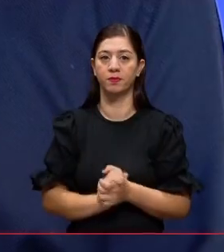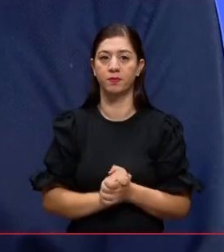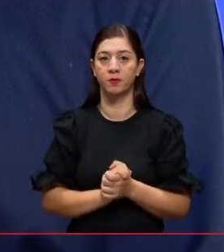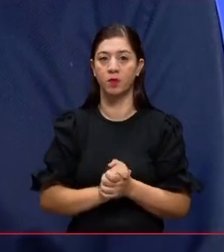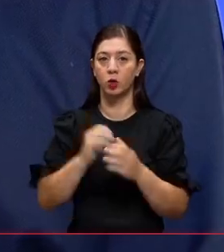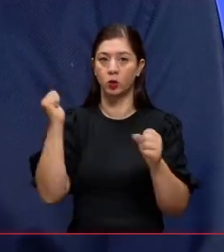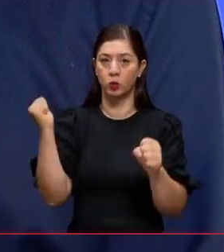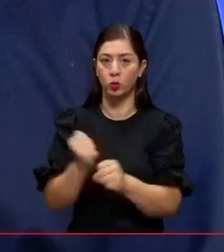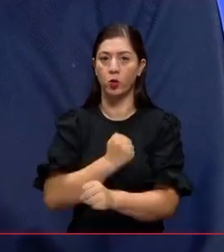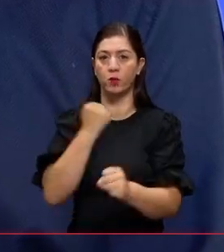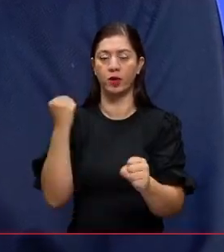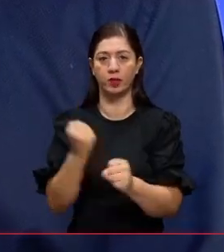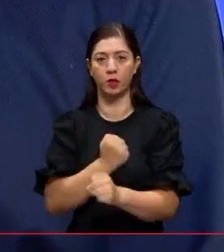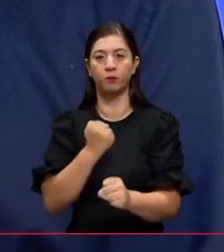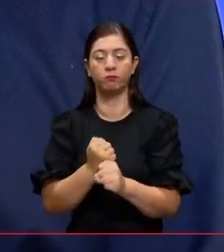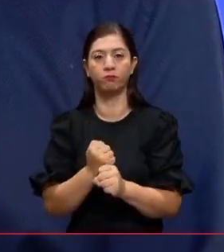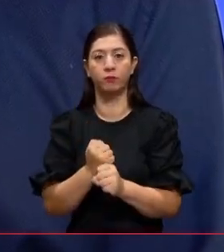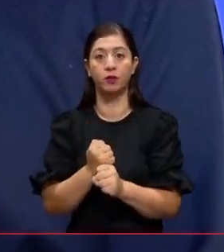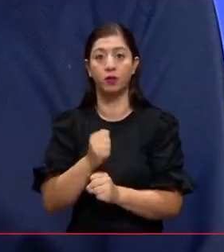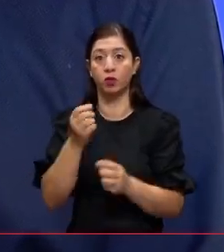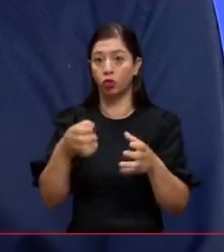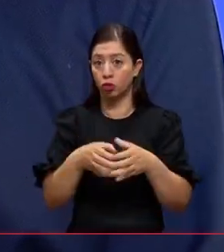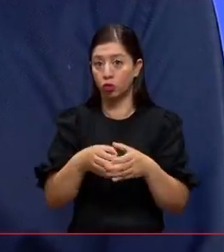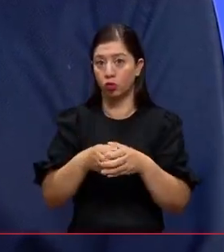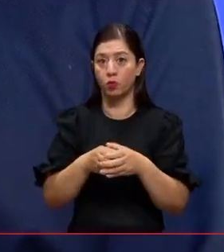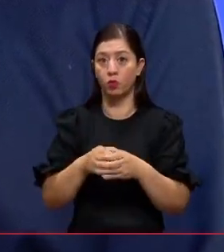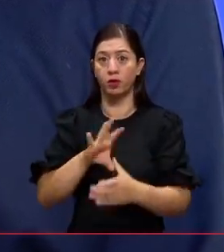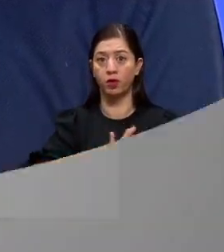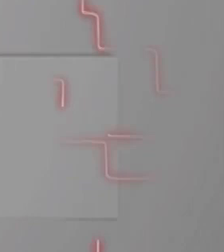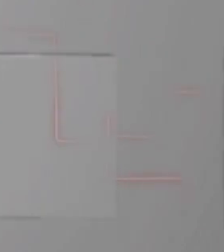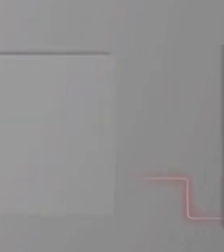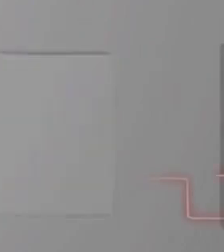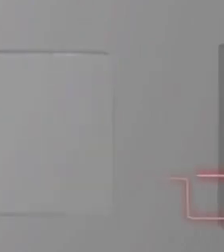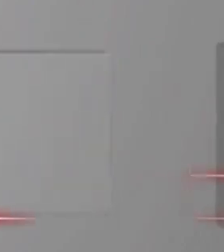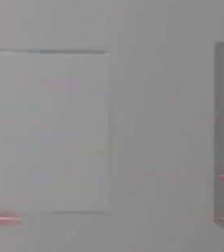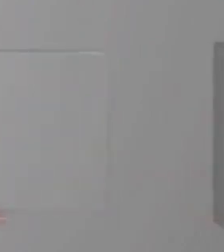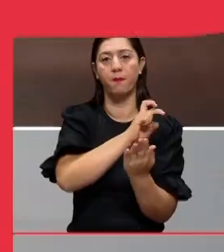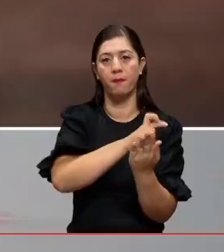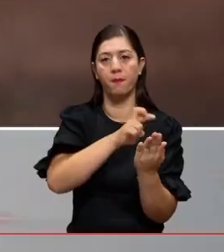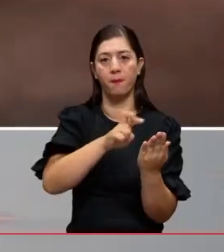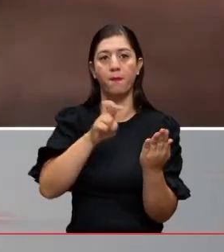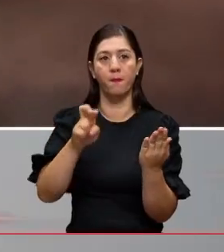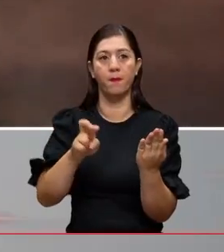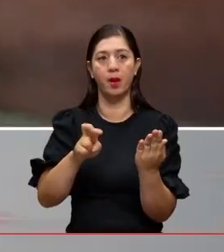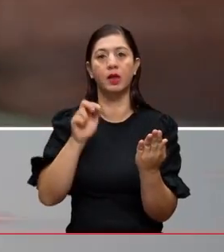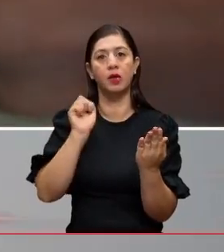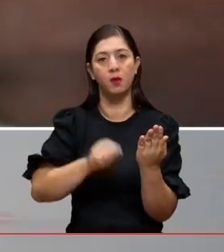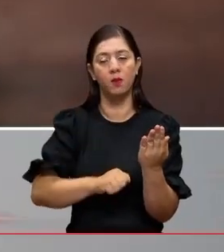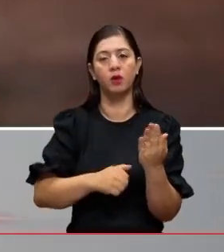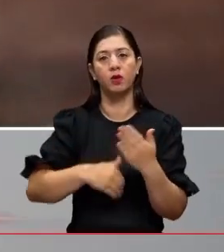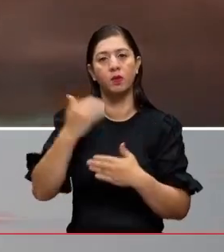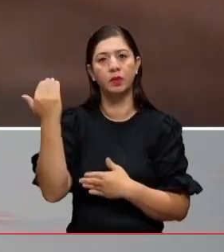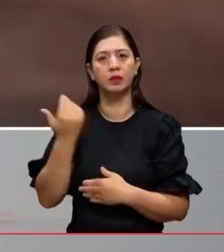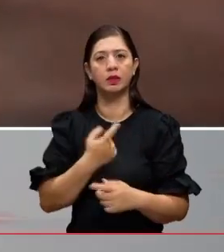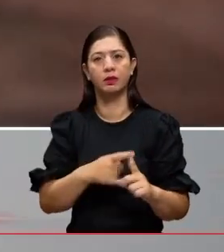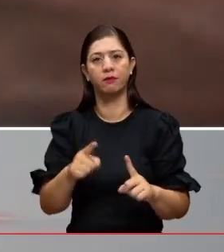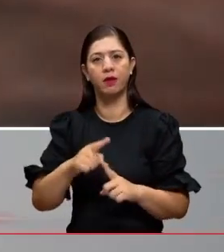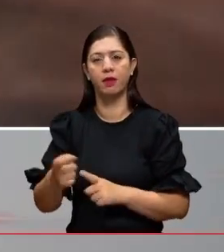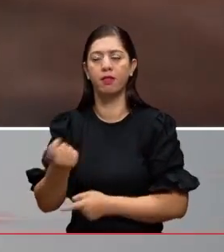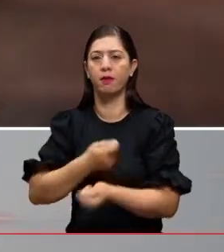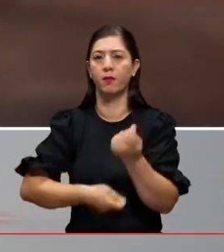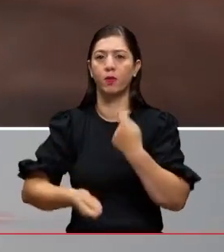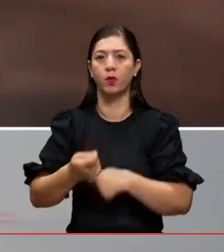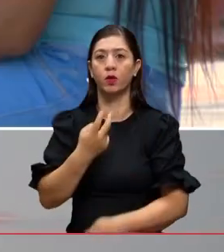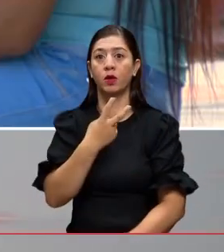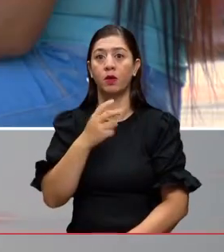Con mucho trabajo y dedicación, un grupo de caleños creó una aplicación móvil y lo que permite es la comercialización de diferentes productos en más